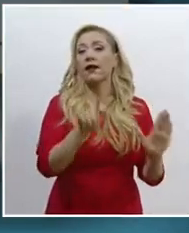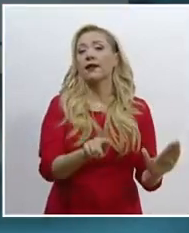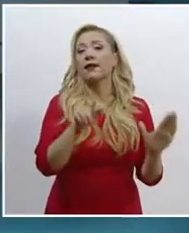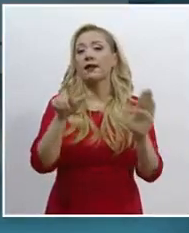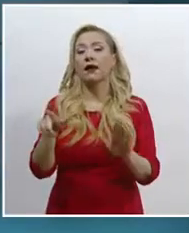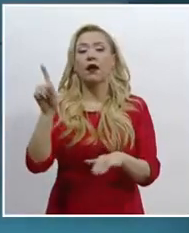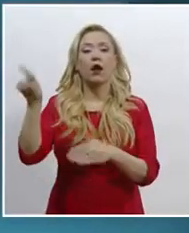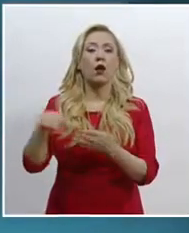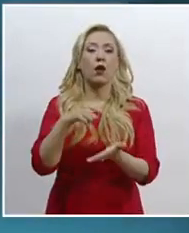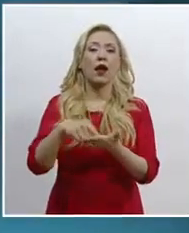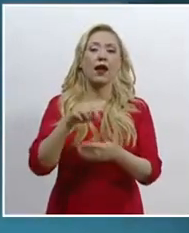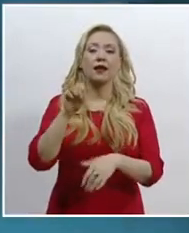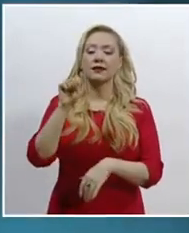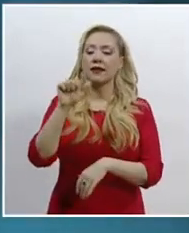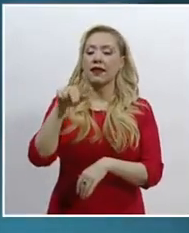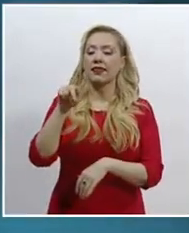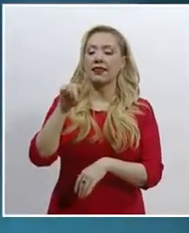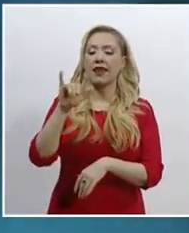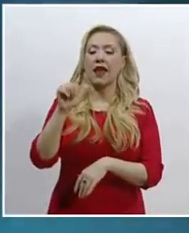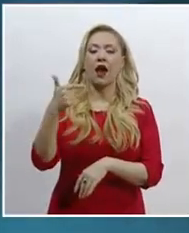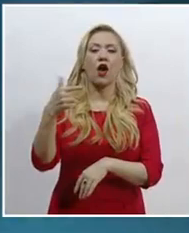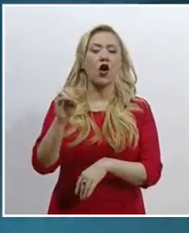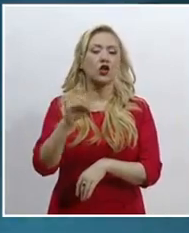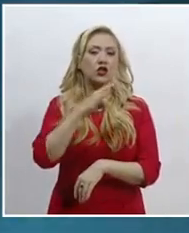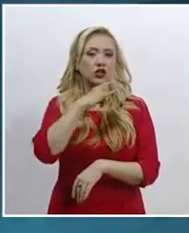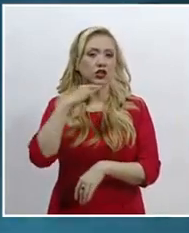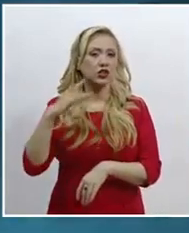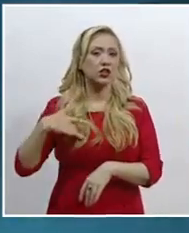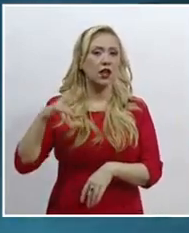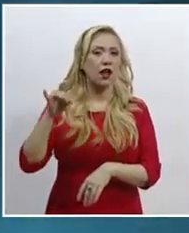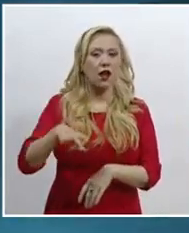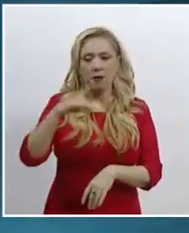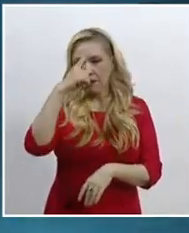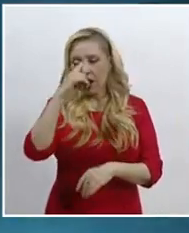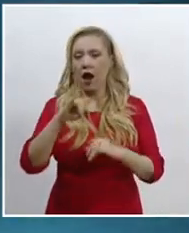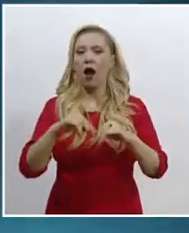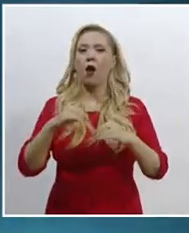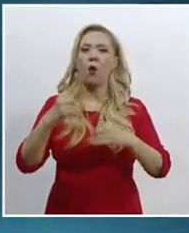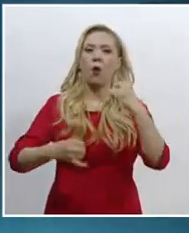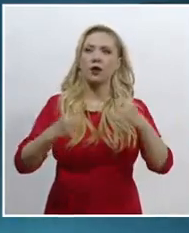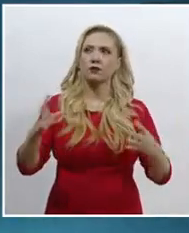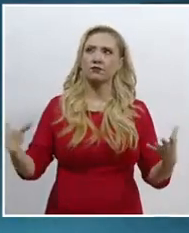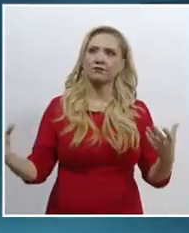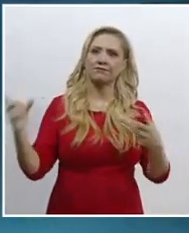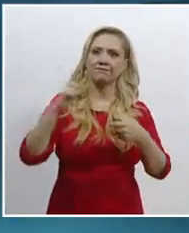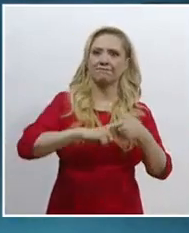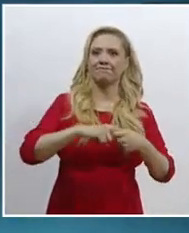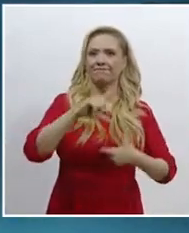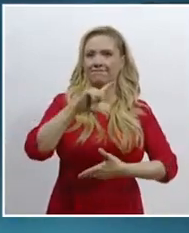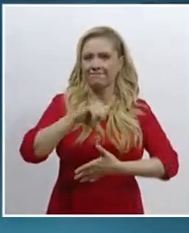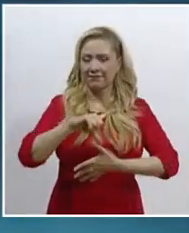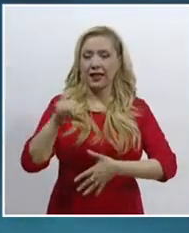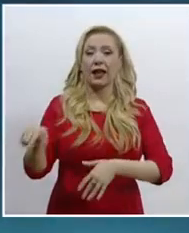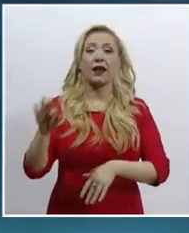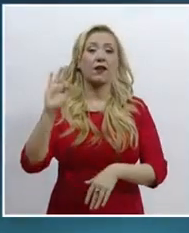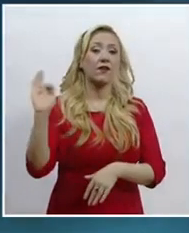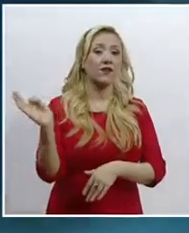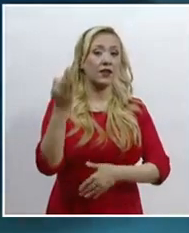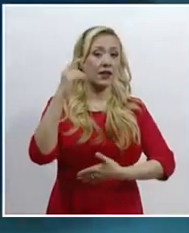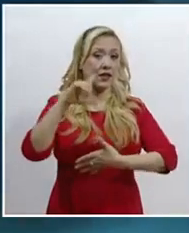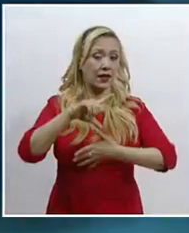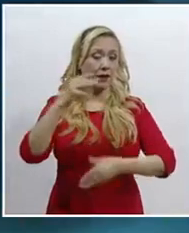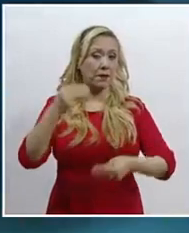en Santiago de Chile, con el fin de unir a las asociaciones nacionales de jueces en América Latina. La Federación Latinoamericana